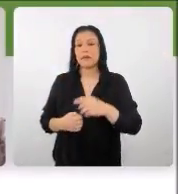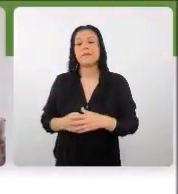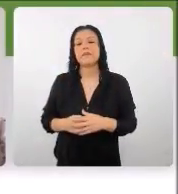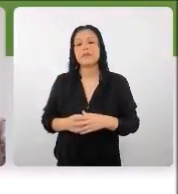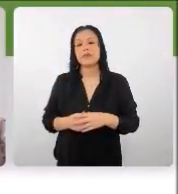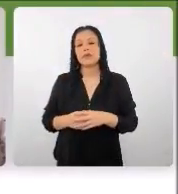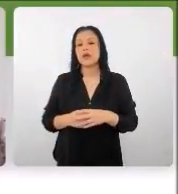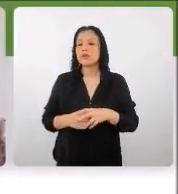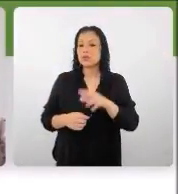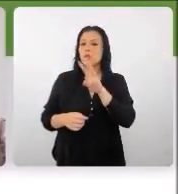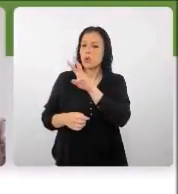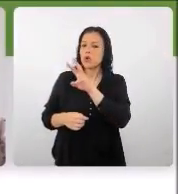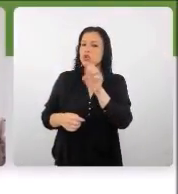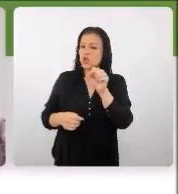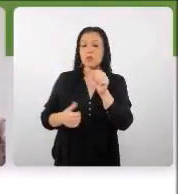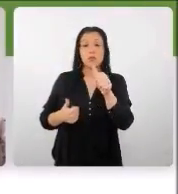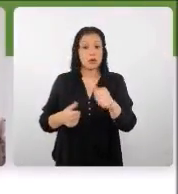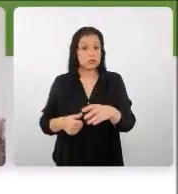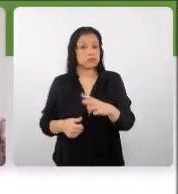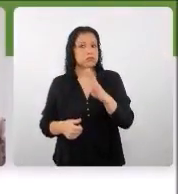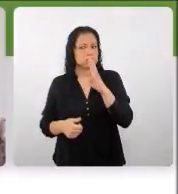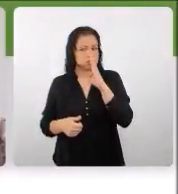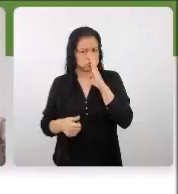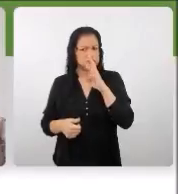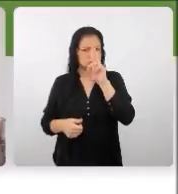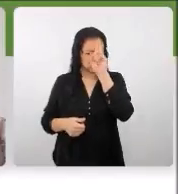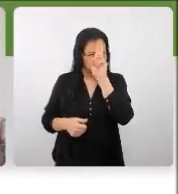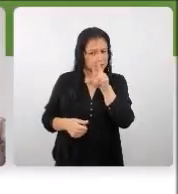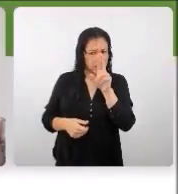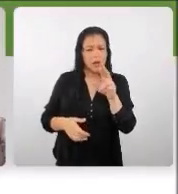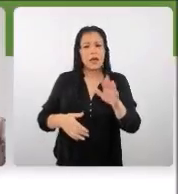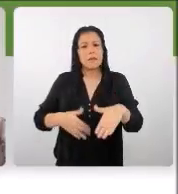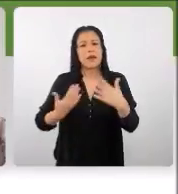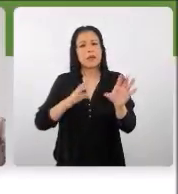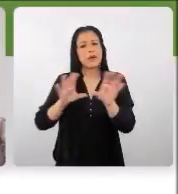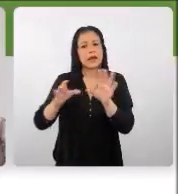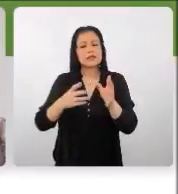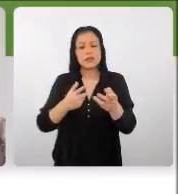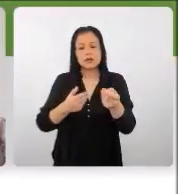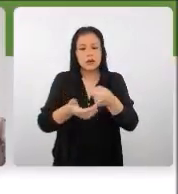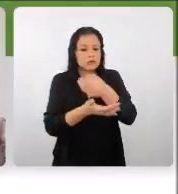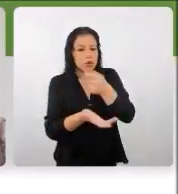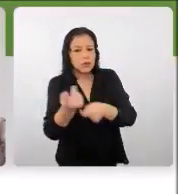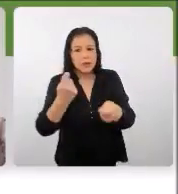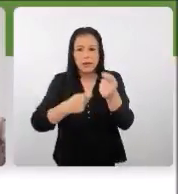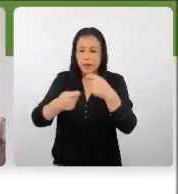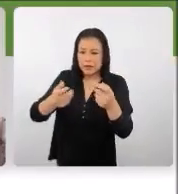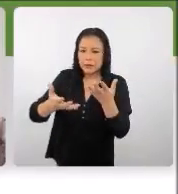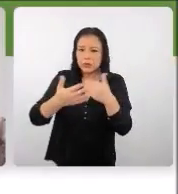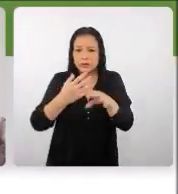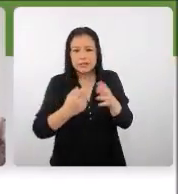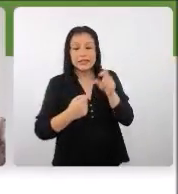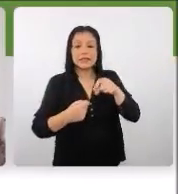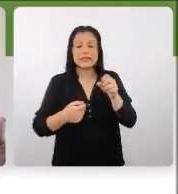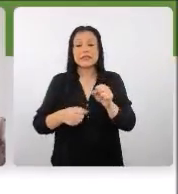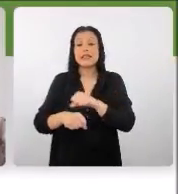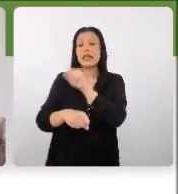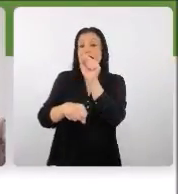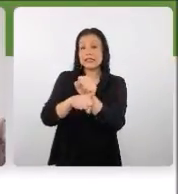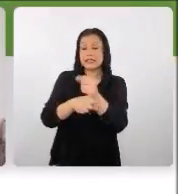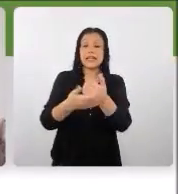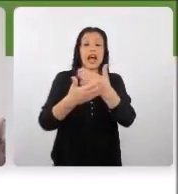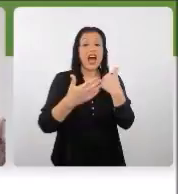Es un workshop bastante serio que incluso para que puedas realizar una negociación necesitas hacer unas citas